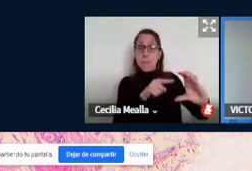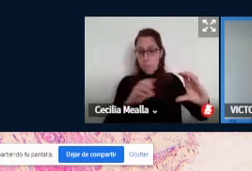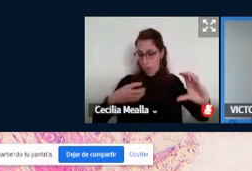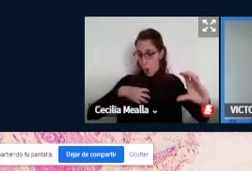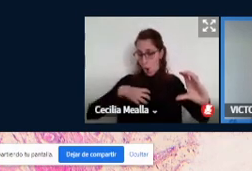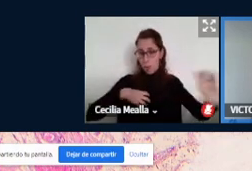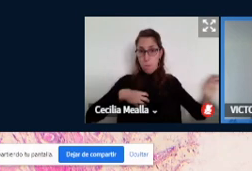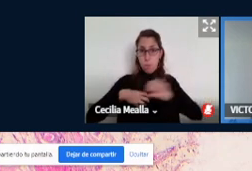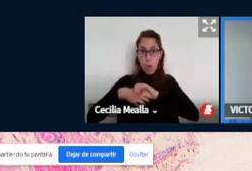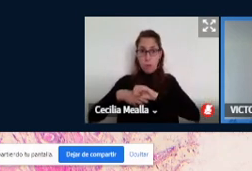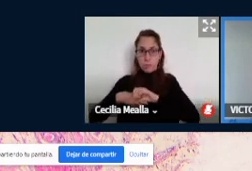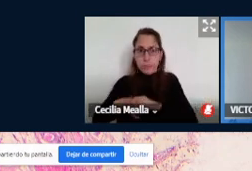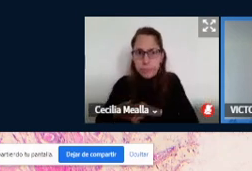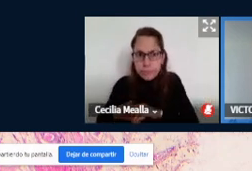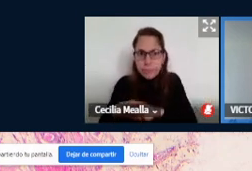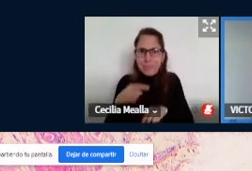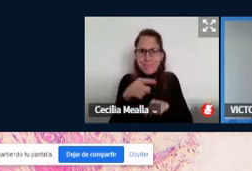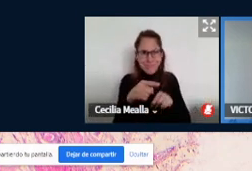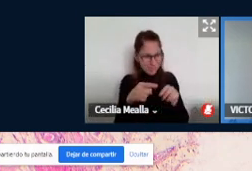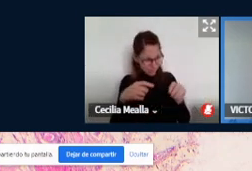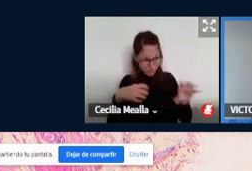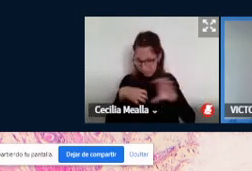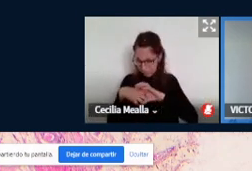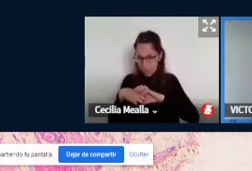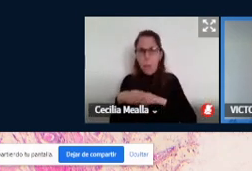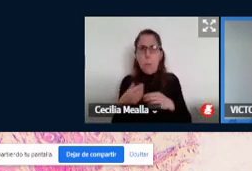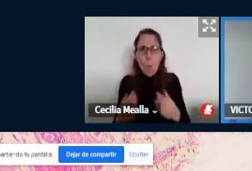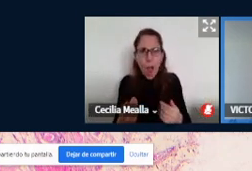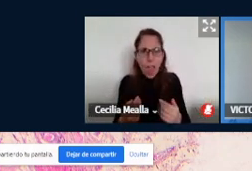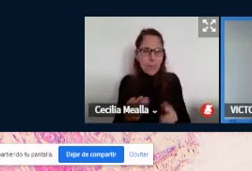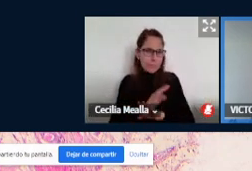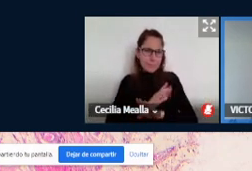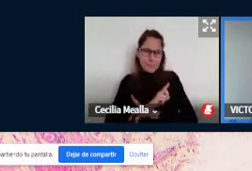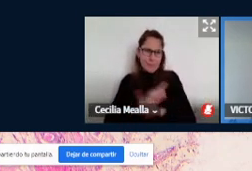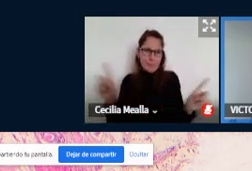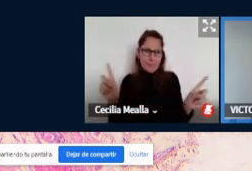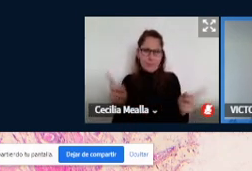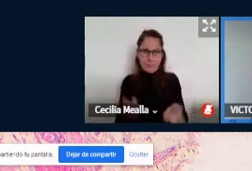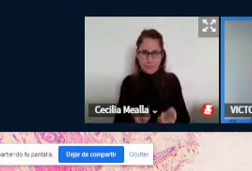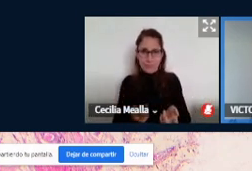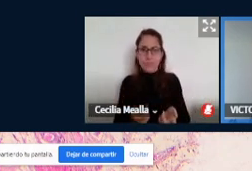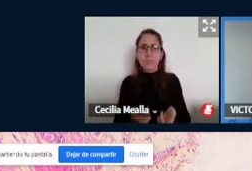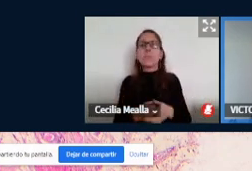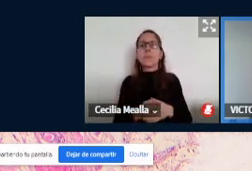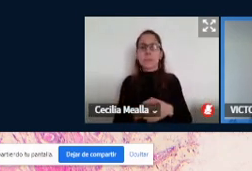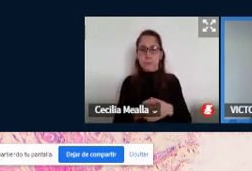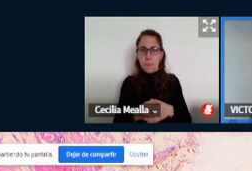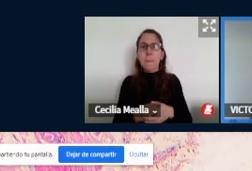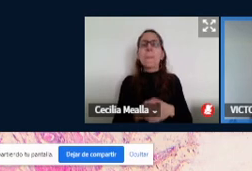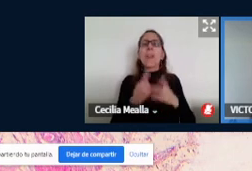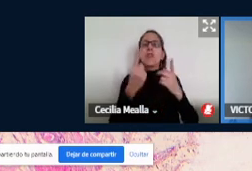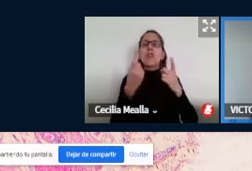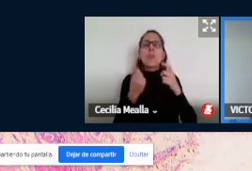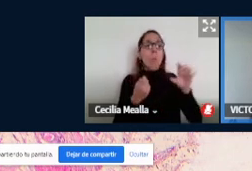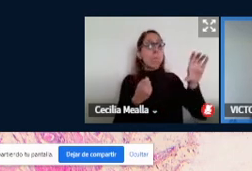estas capas, ¿puede atravesar el oxígeno? No, sería imposible. Por eso es que yo necesito más chiquititos, fíjense acá,